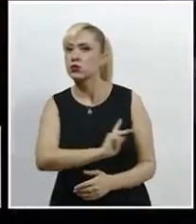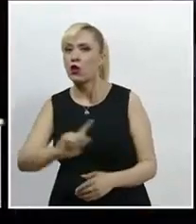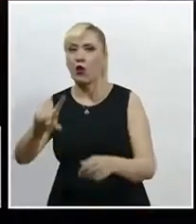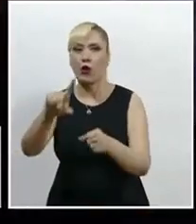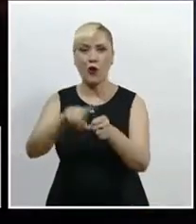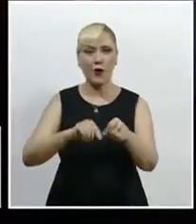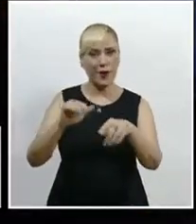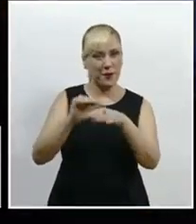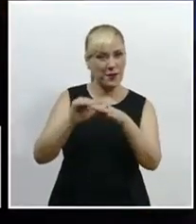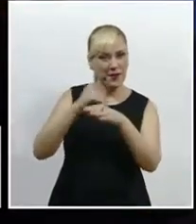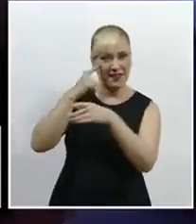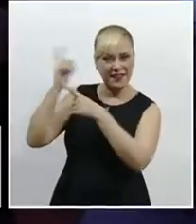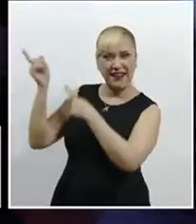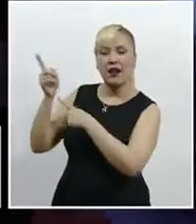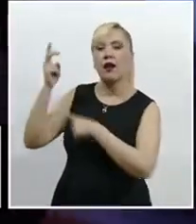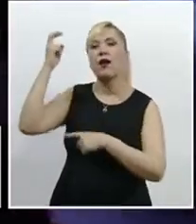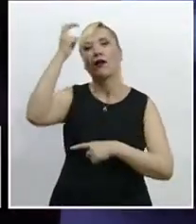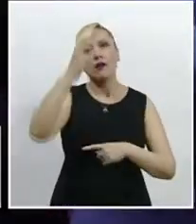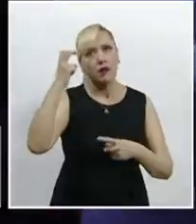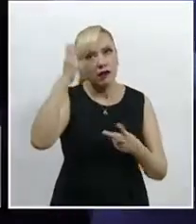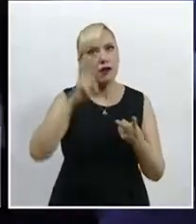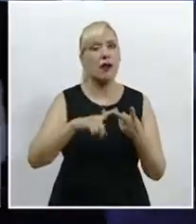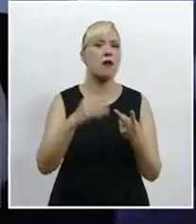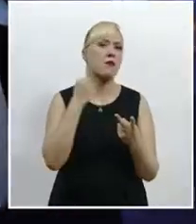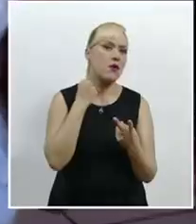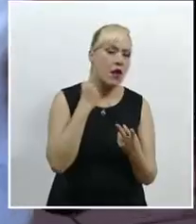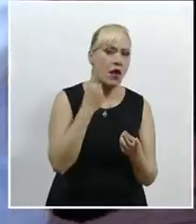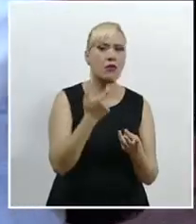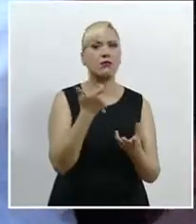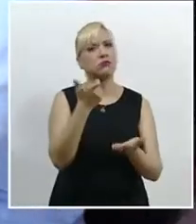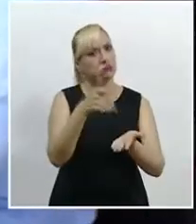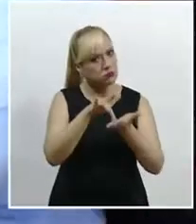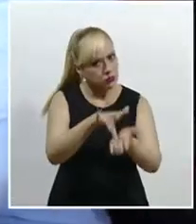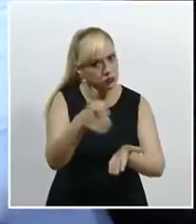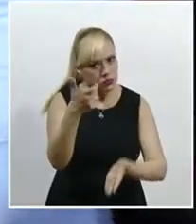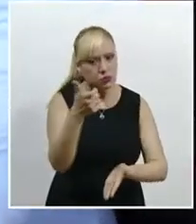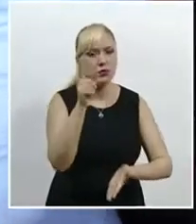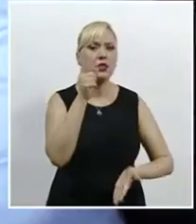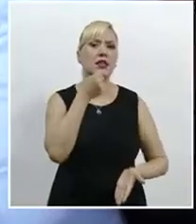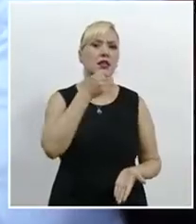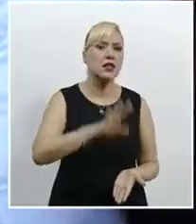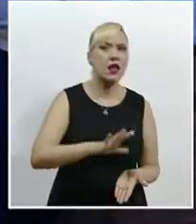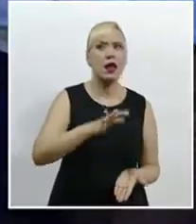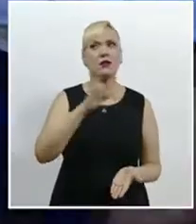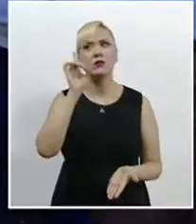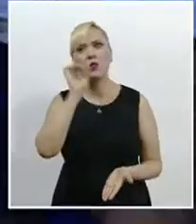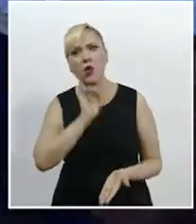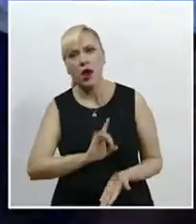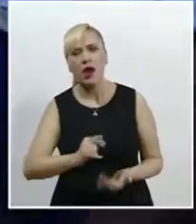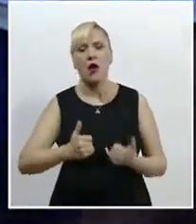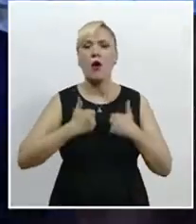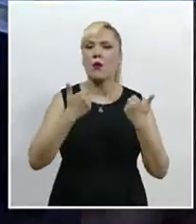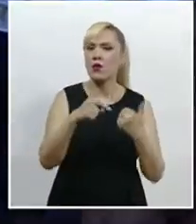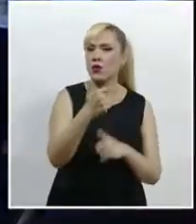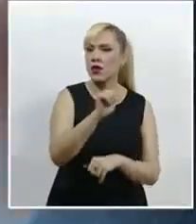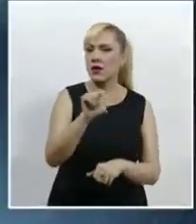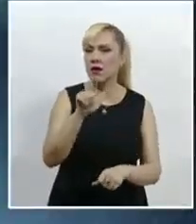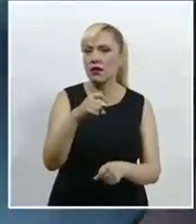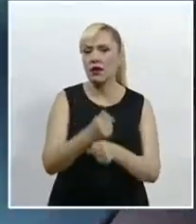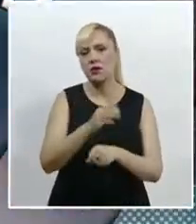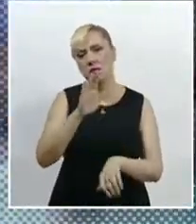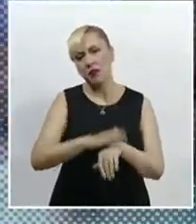brindan asistencia psicológica, jurídica y económica a niñas, adolescentes y mujeres en condición de vulnerabilidad.